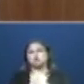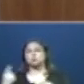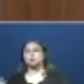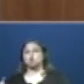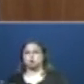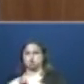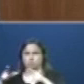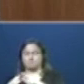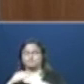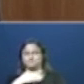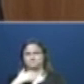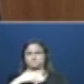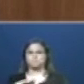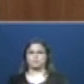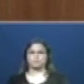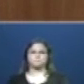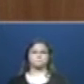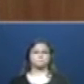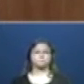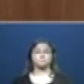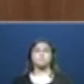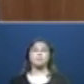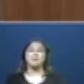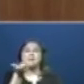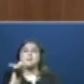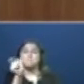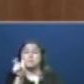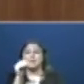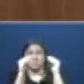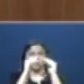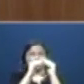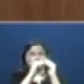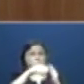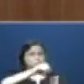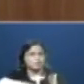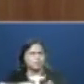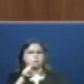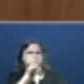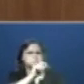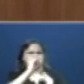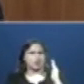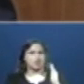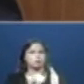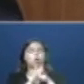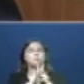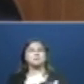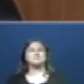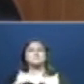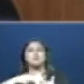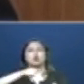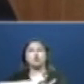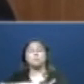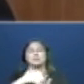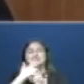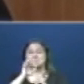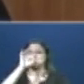social Perdón la reducción del precio de las viviendas sin adjudicar y la oferta de amortización anticipada de su compra con rebaja